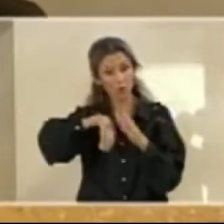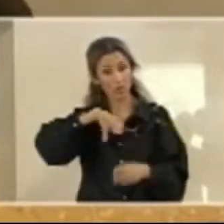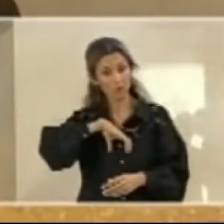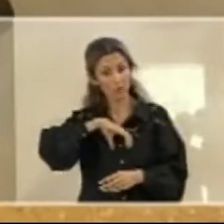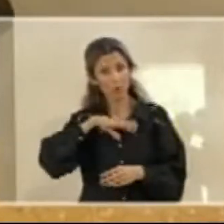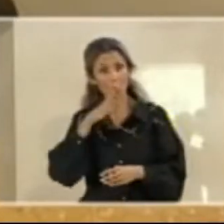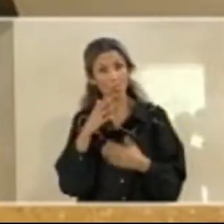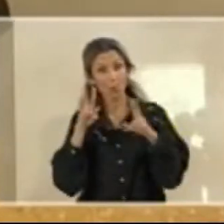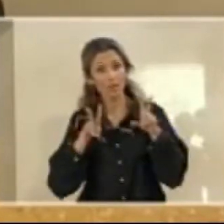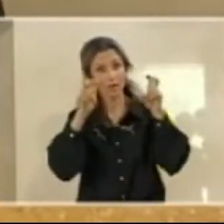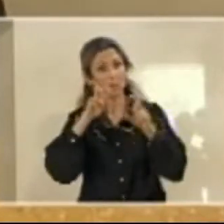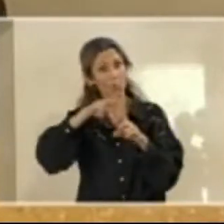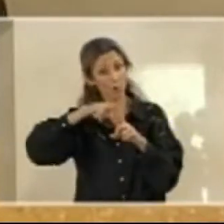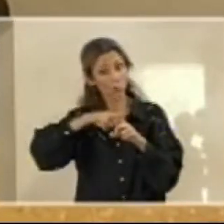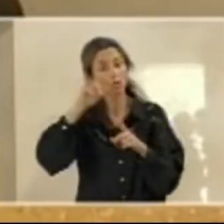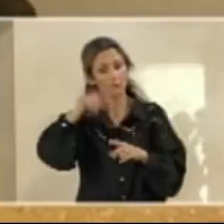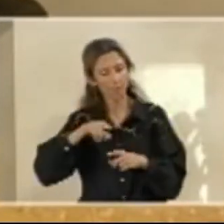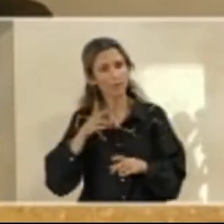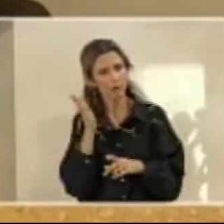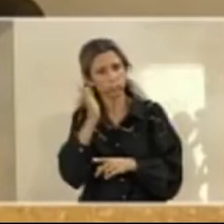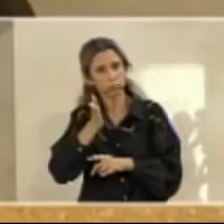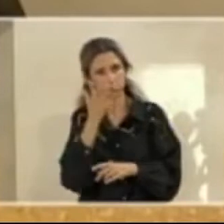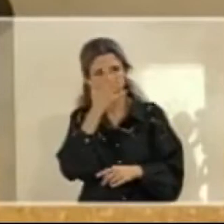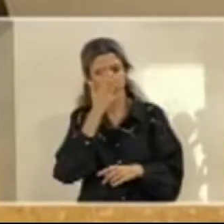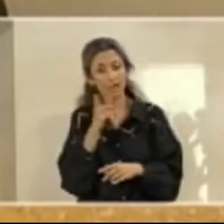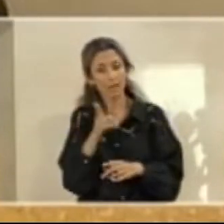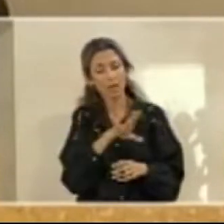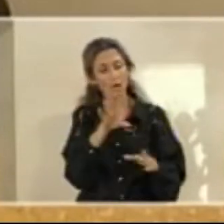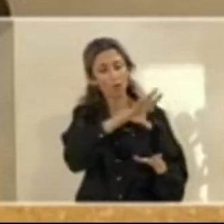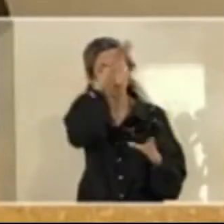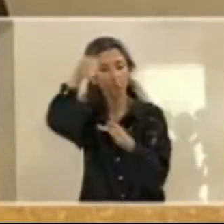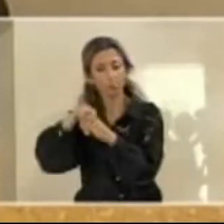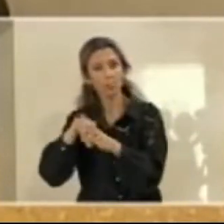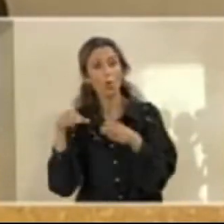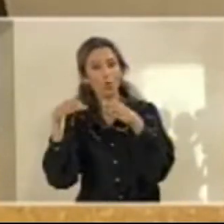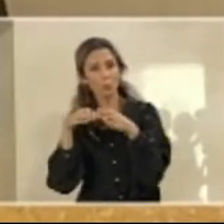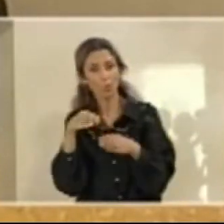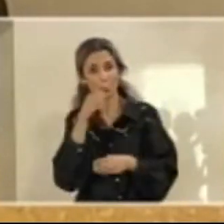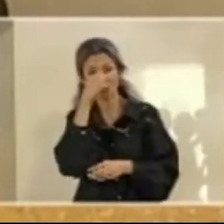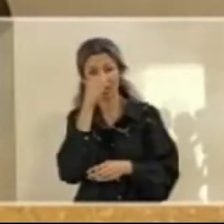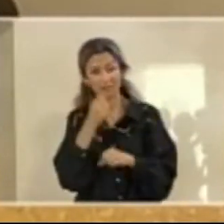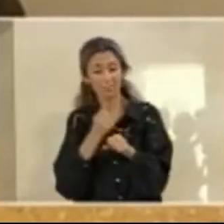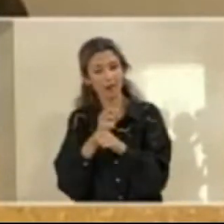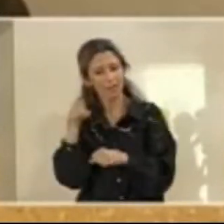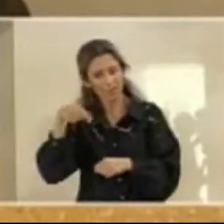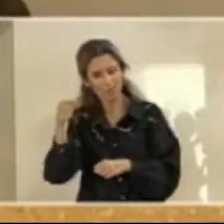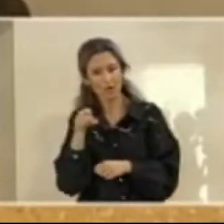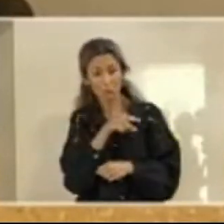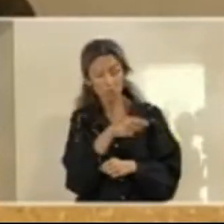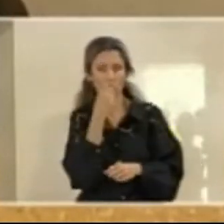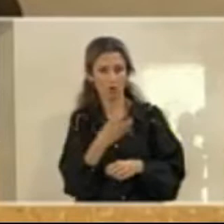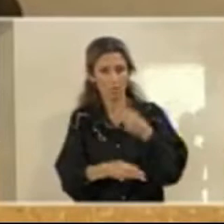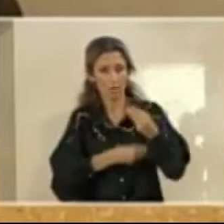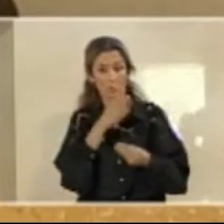través del casofactura estuvo imputada y se la llevaron al grupo municipal socialista a trabajar y sabe lo que le digo que hizo usted muy bien